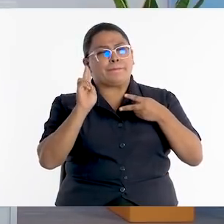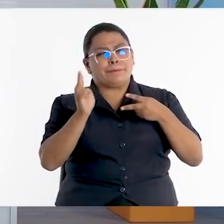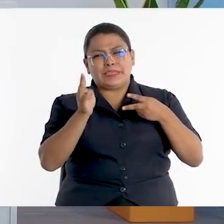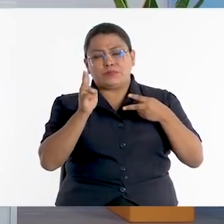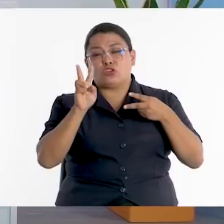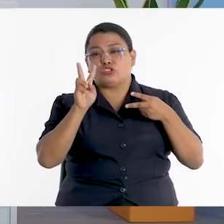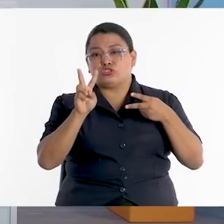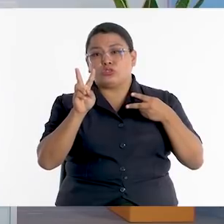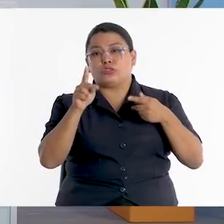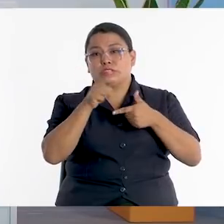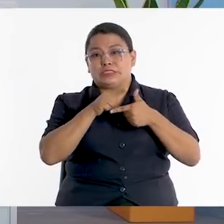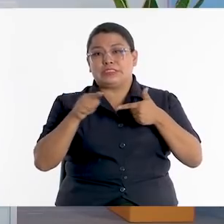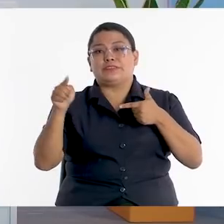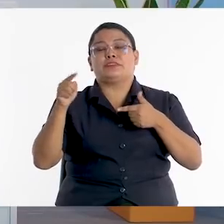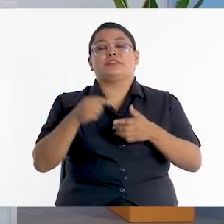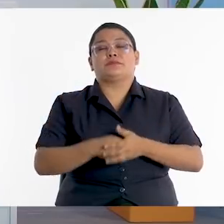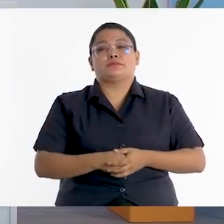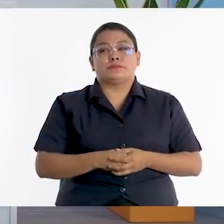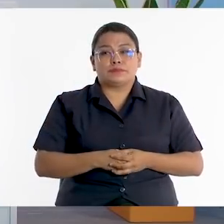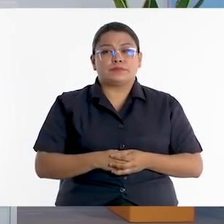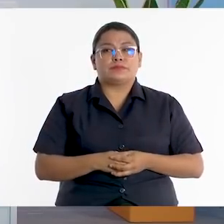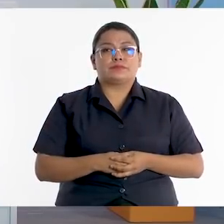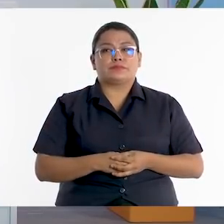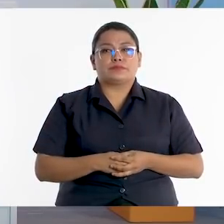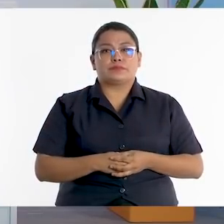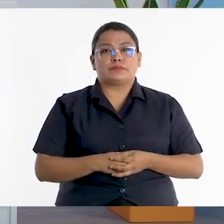entre 2. Así que lo colocamos.